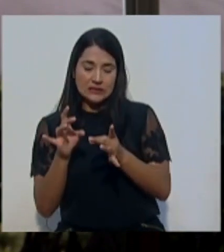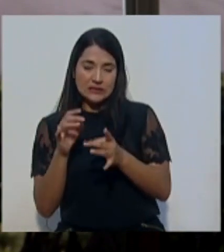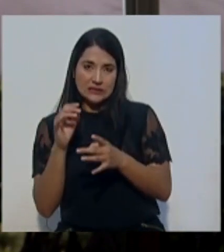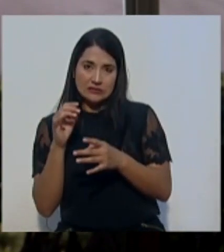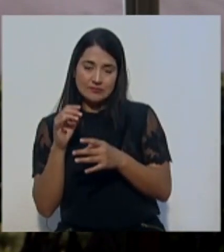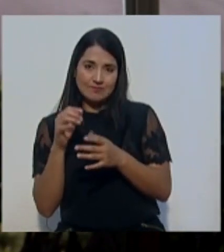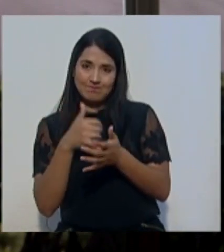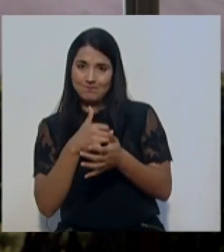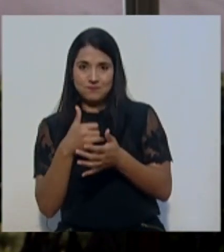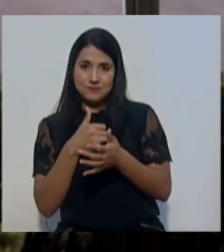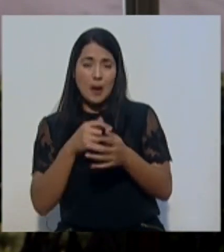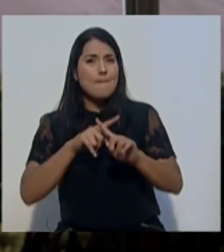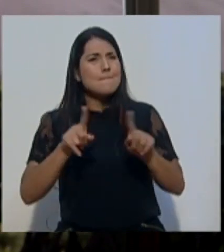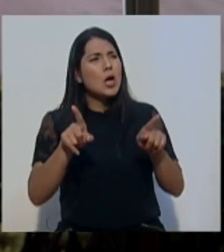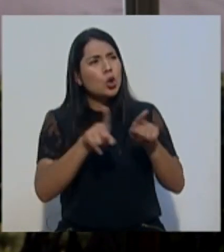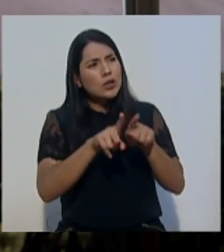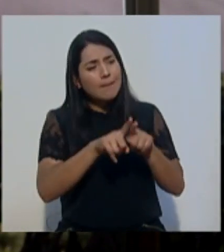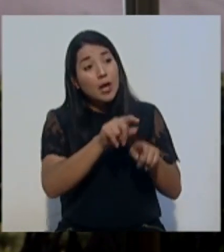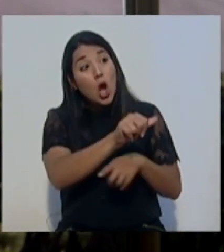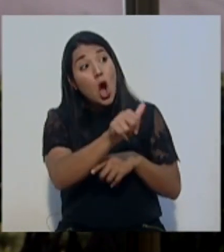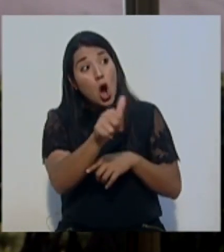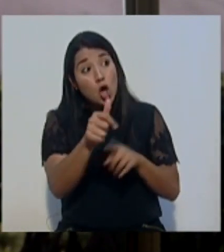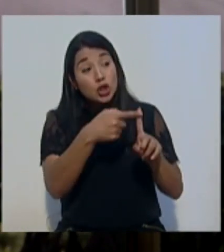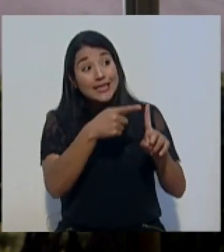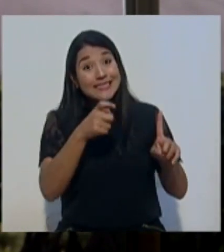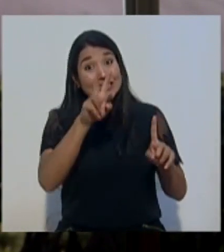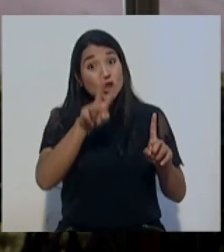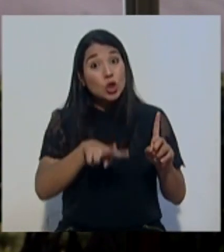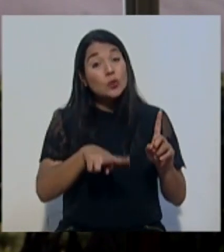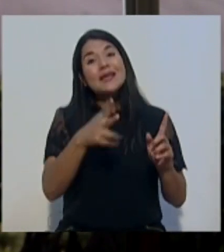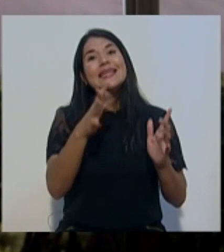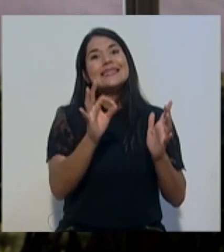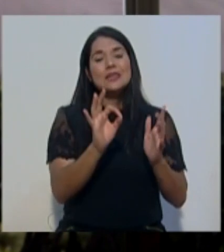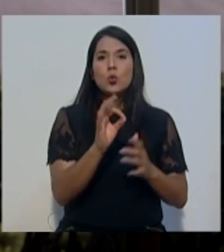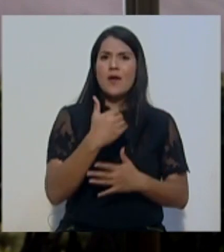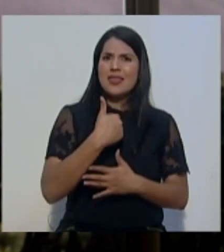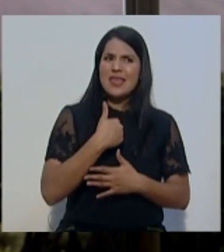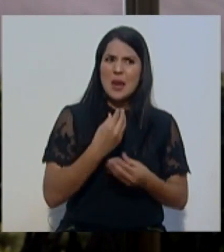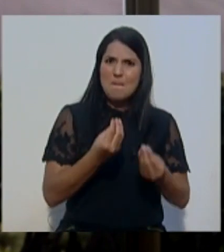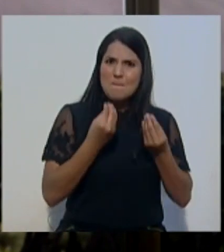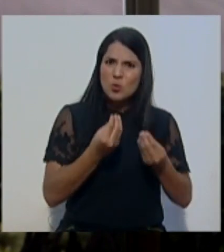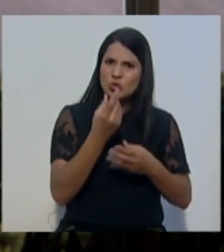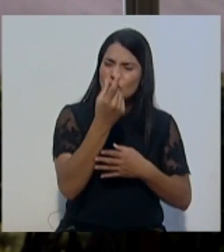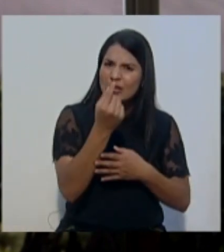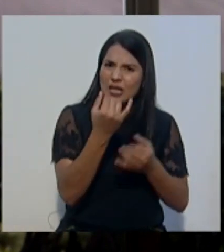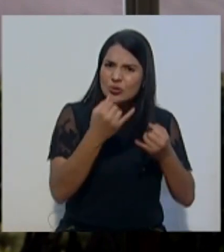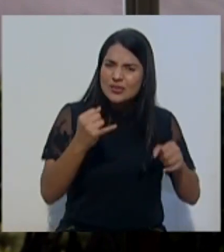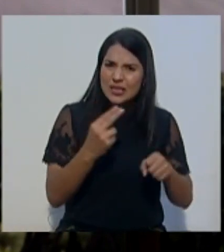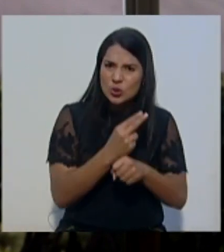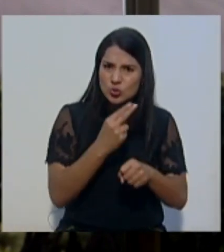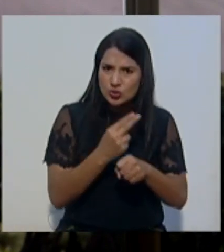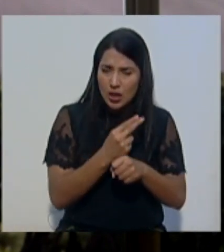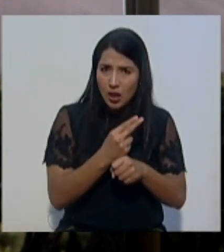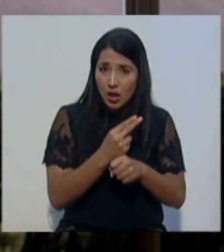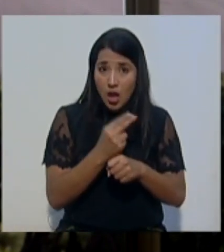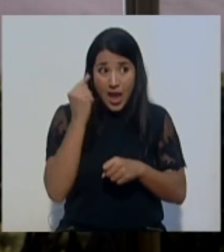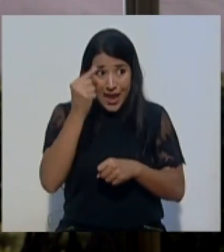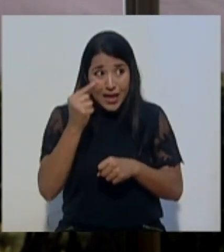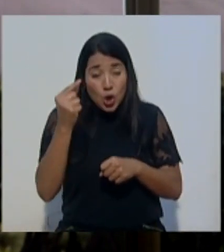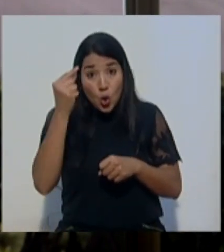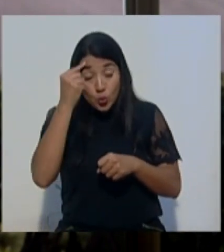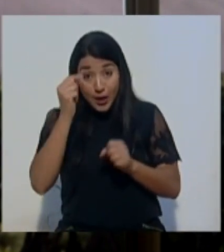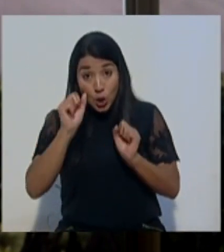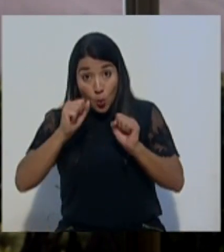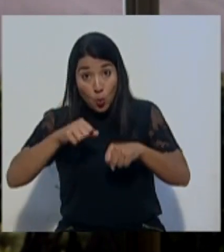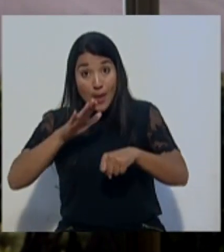también que del 2019 vienen arrastrando superávit millonarios. ¿Qué posibilidades tiene el gobierno central de que estos